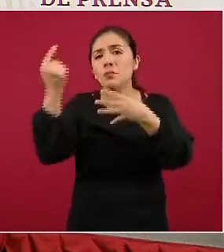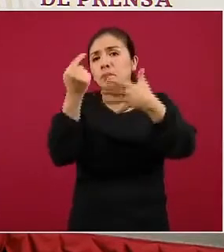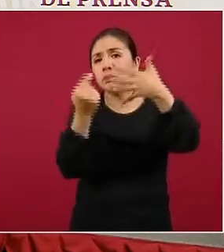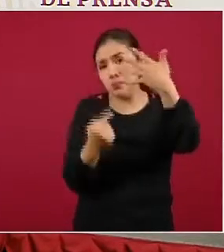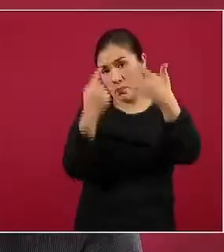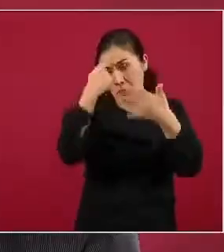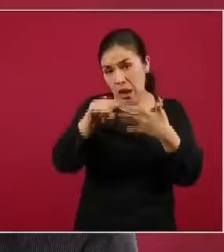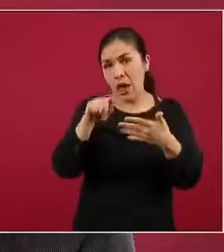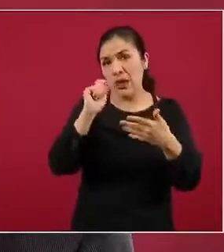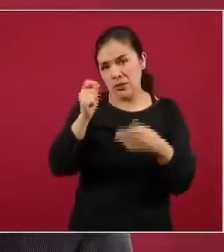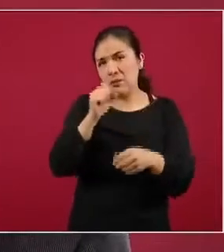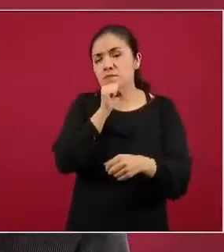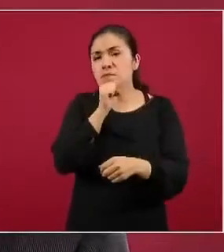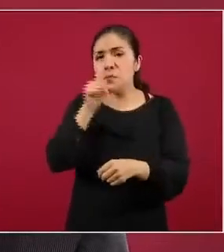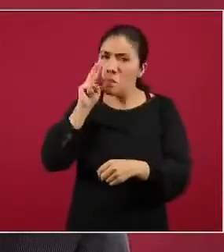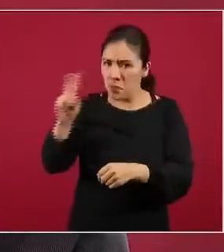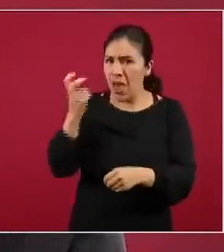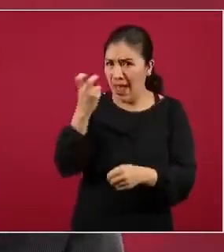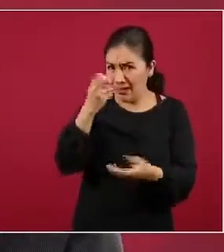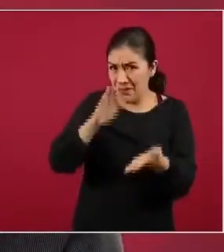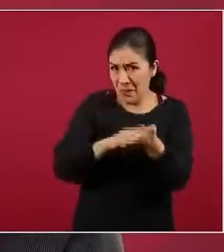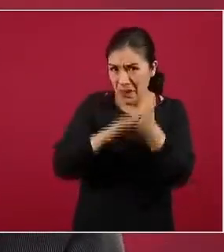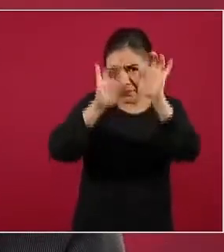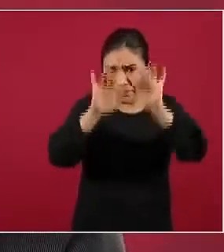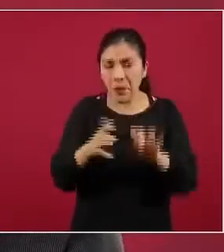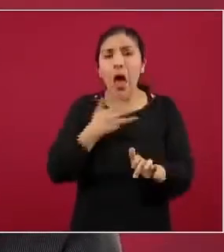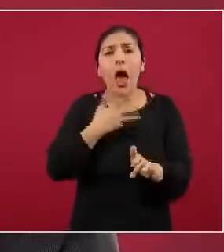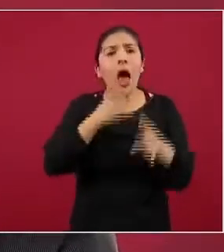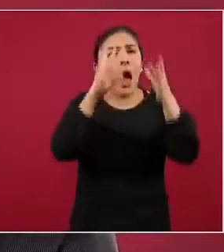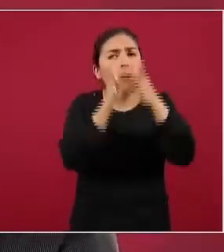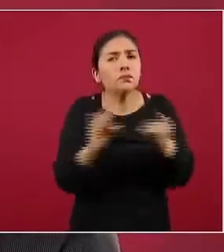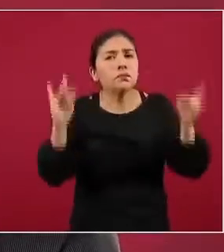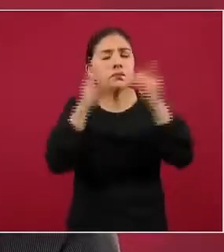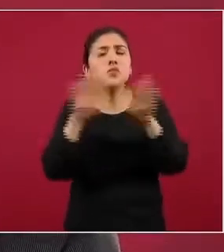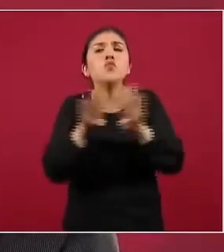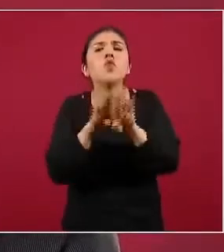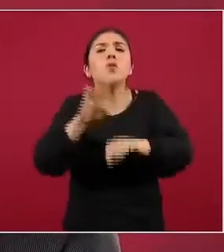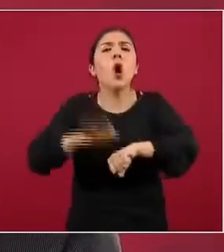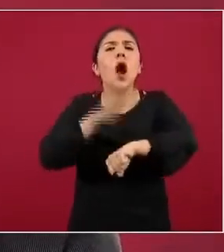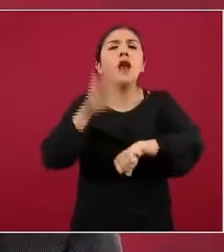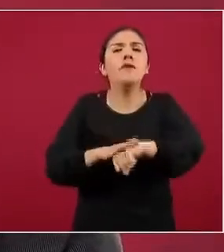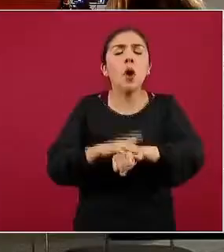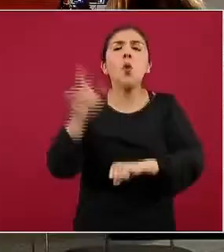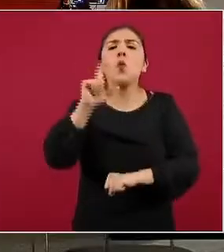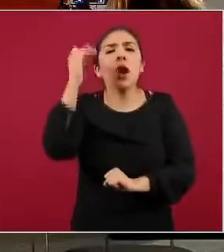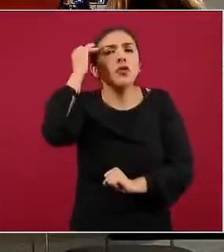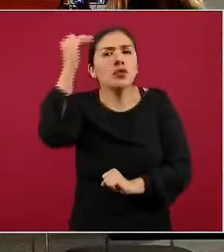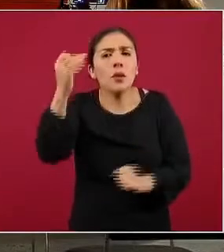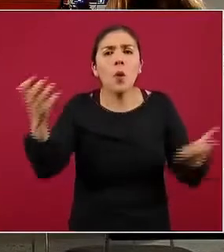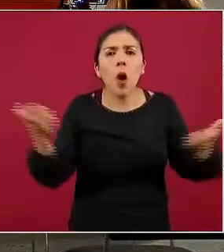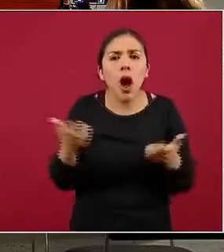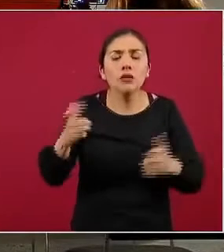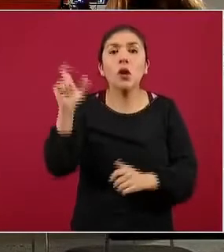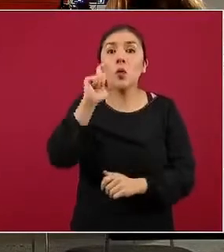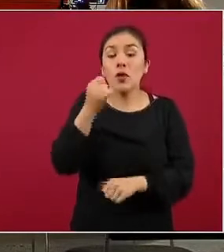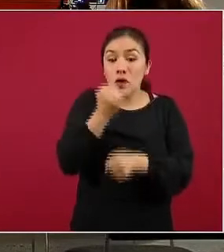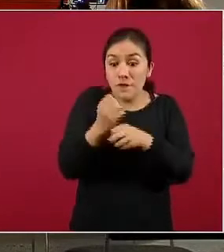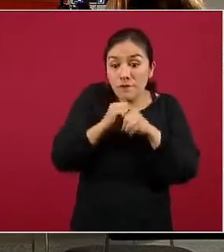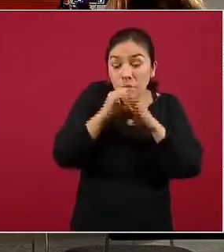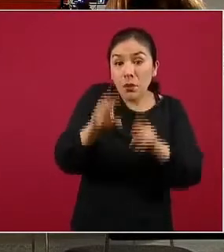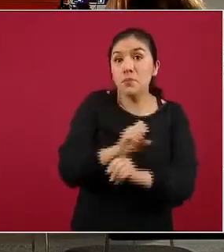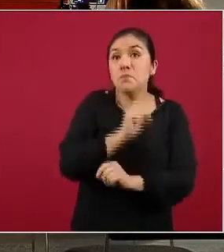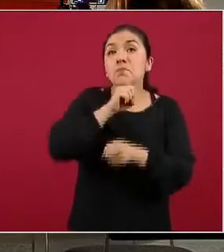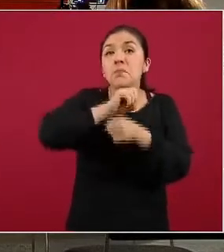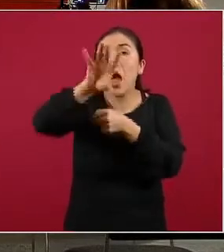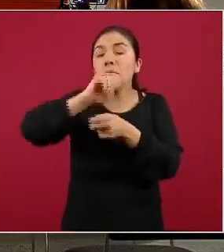indicadores. Y en este documento verá usted que vienen los detalles de cómo se hace la calificación, cuándo se hace, cuándo se manda la información preliminar a